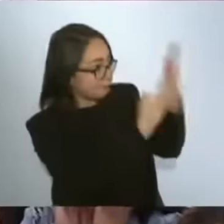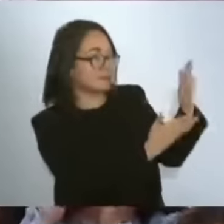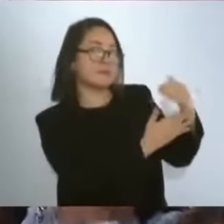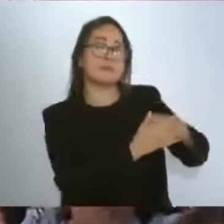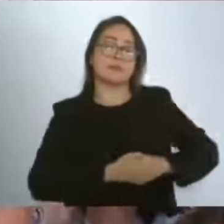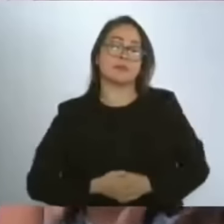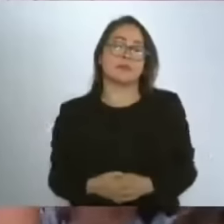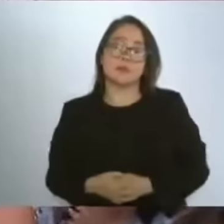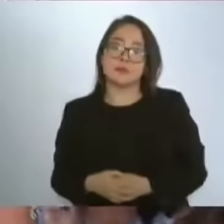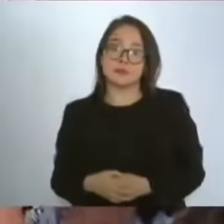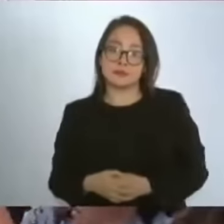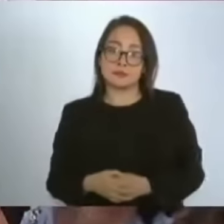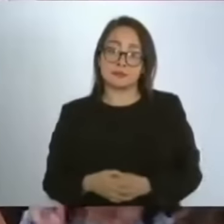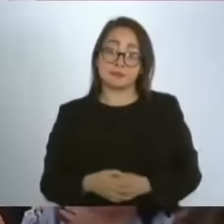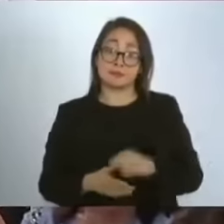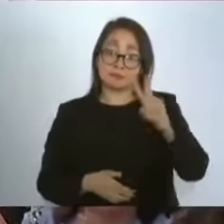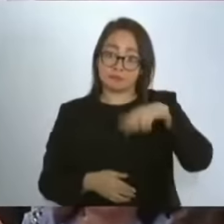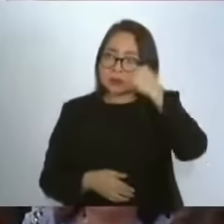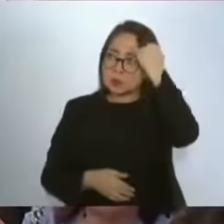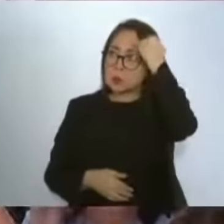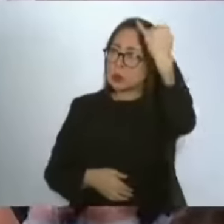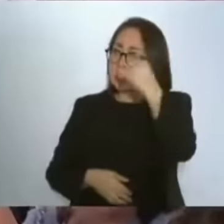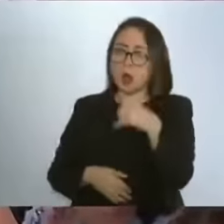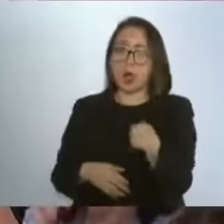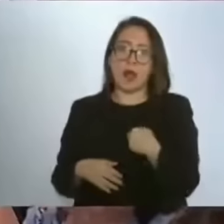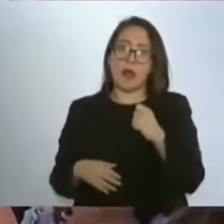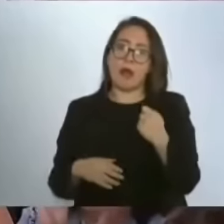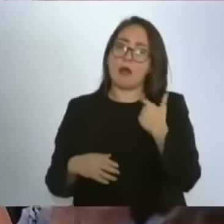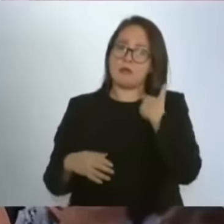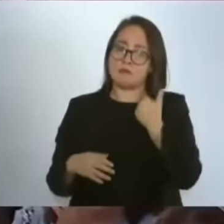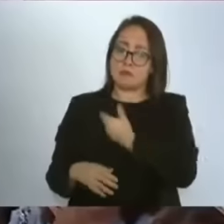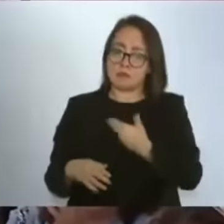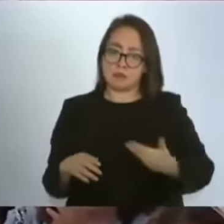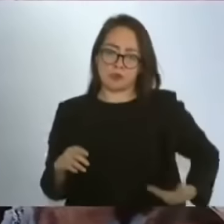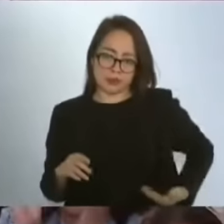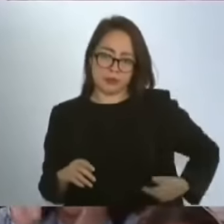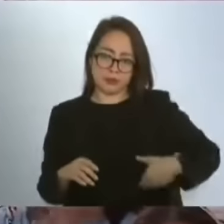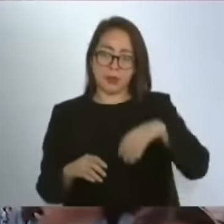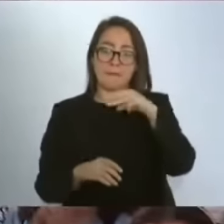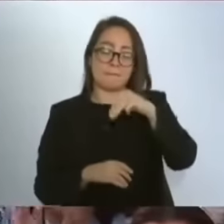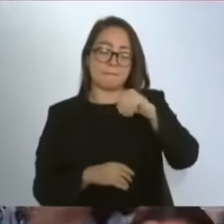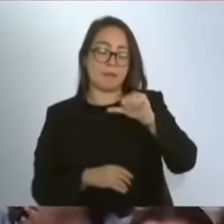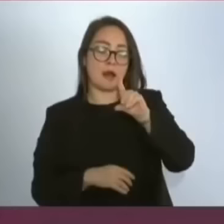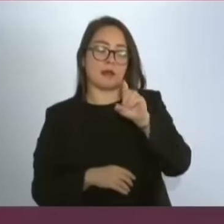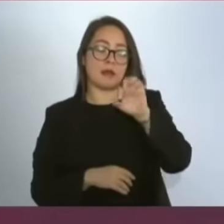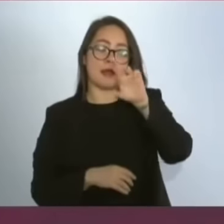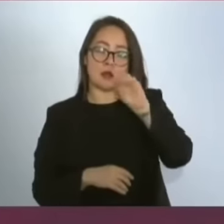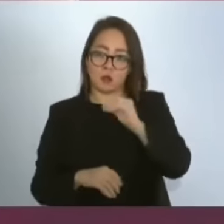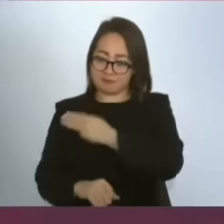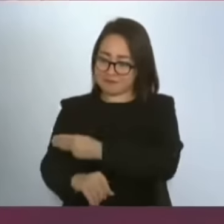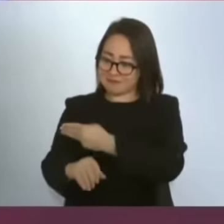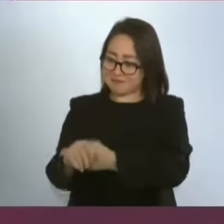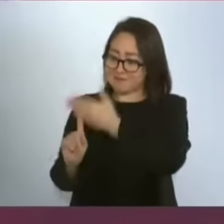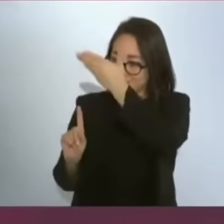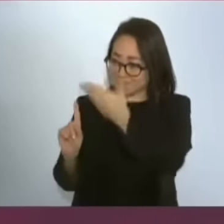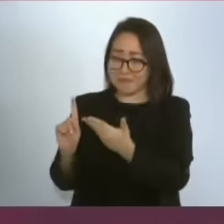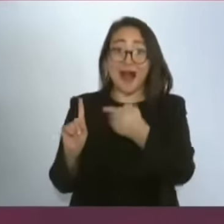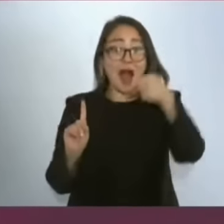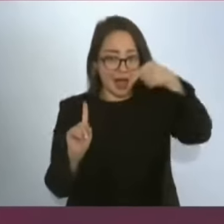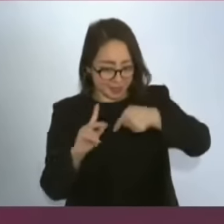Francisco y Madero, que en su campaña por la presidencia vino aquí. Aquí